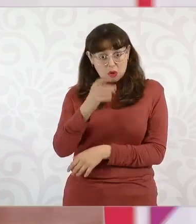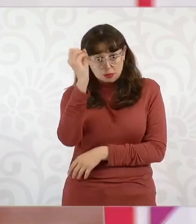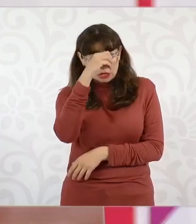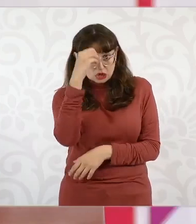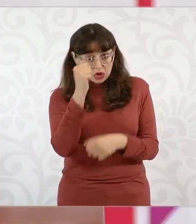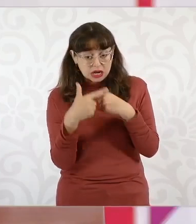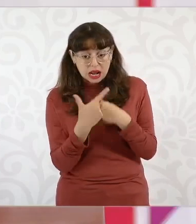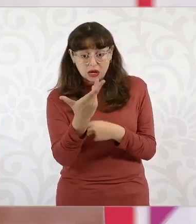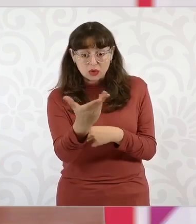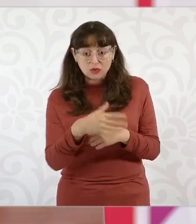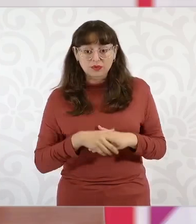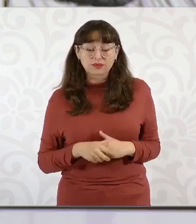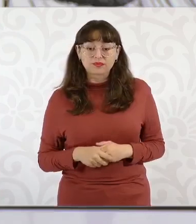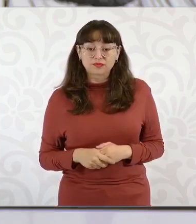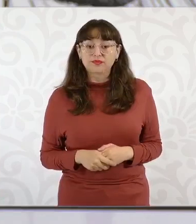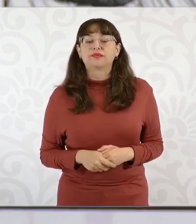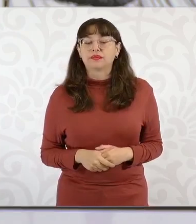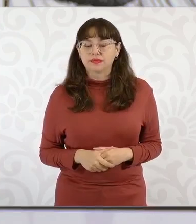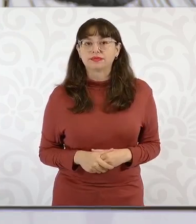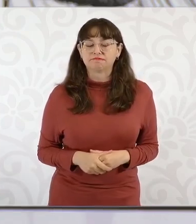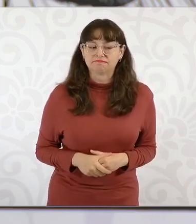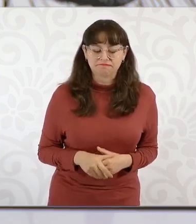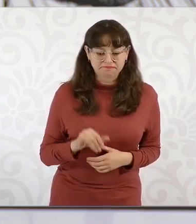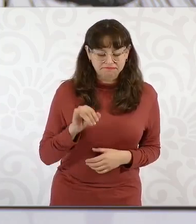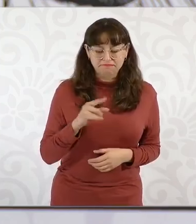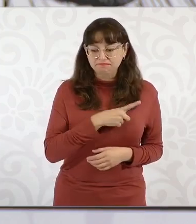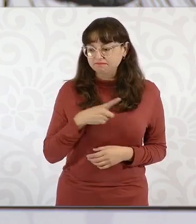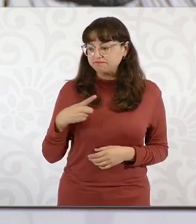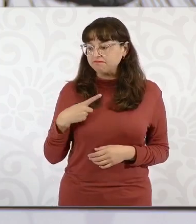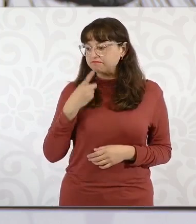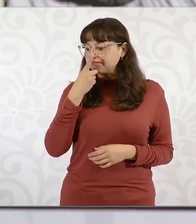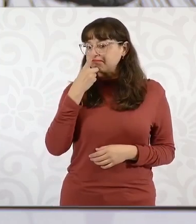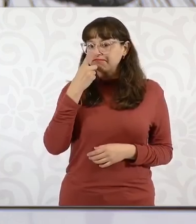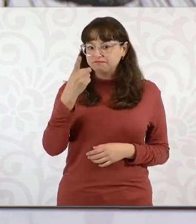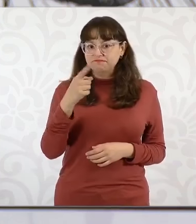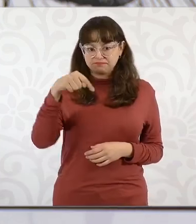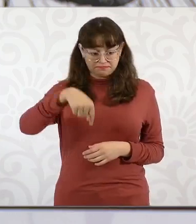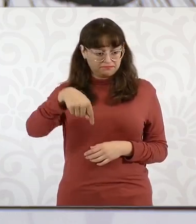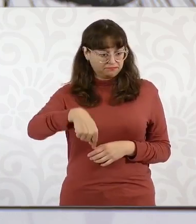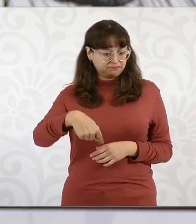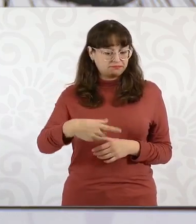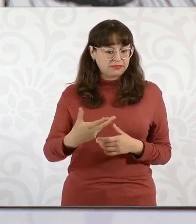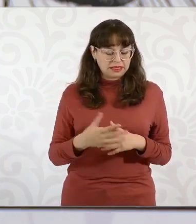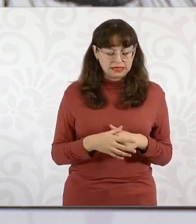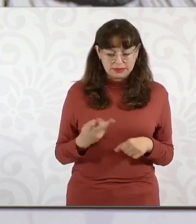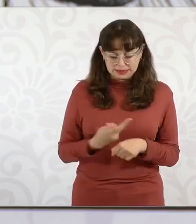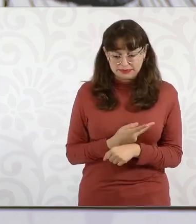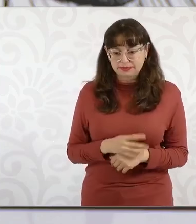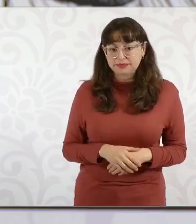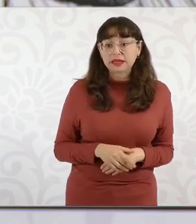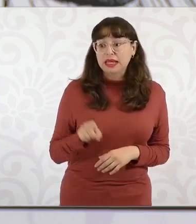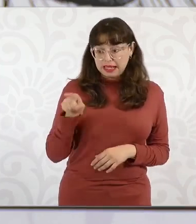Pues sí hay que opinar por este medio. Este medio es un medio digital que